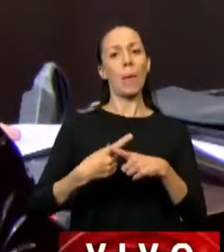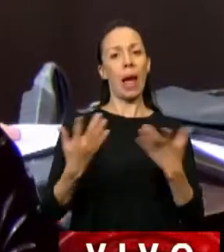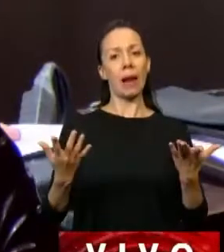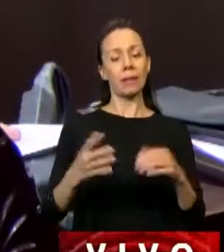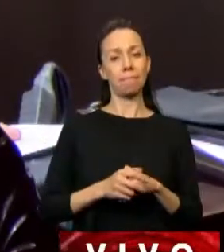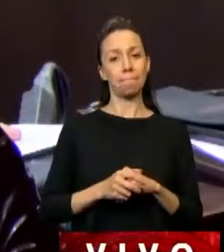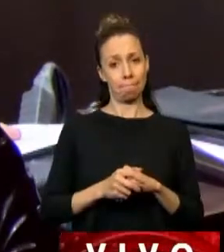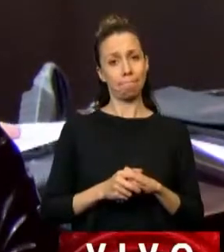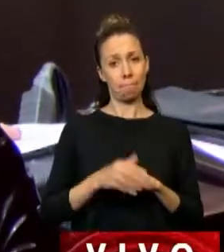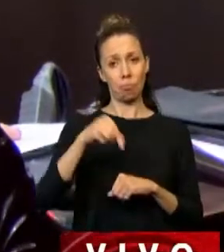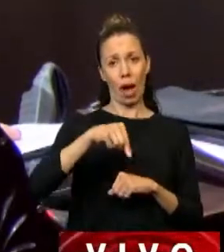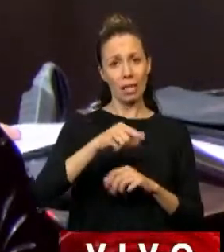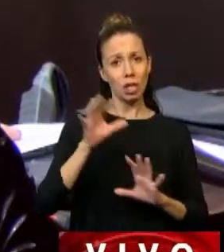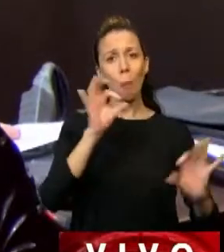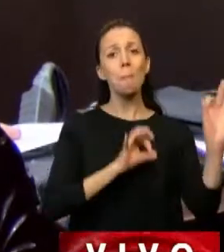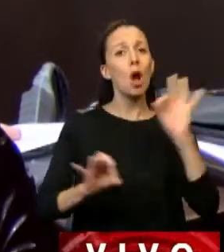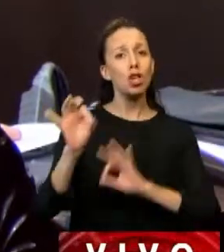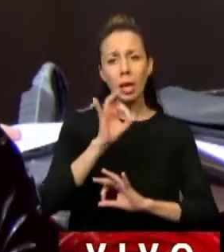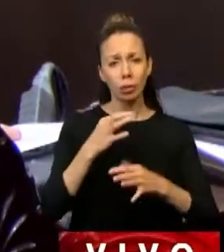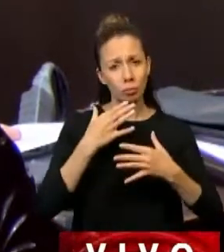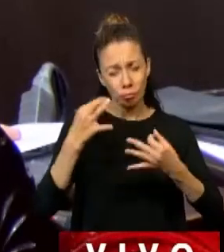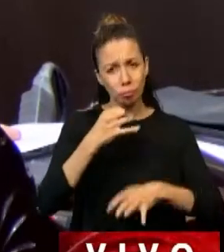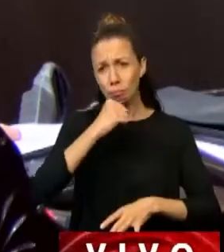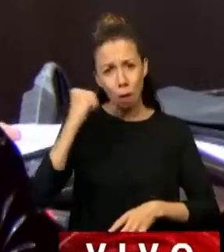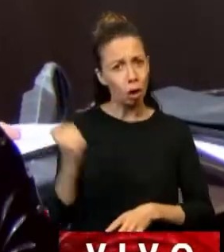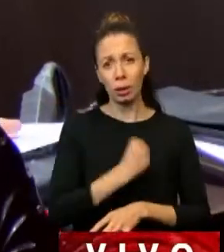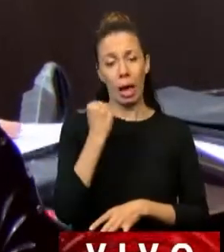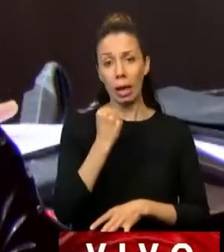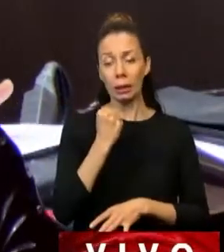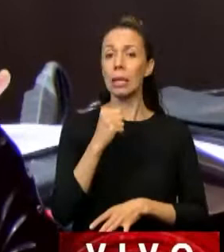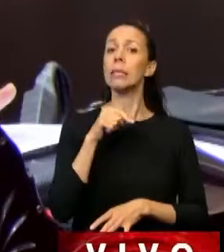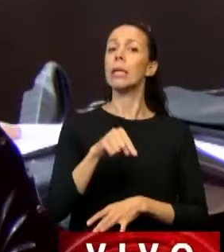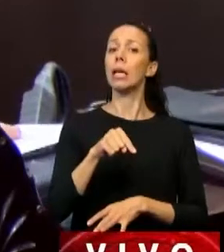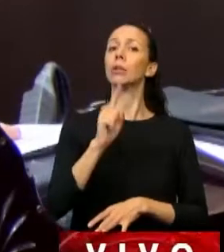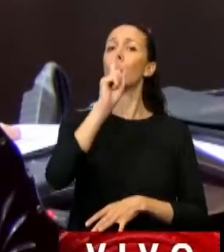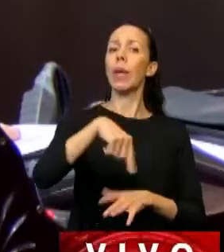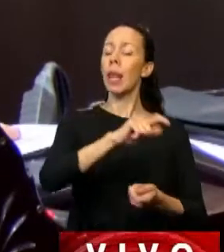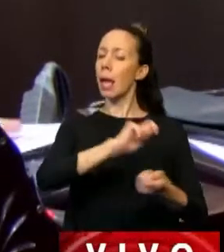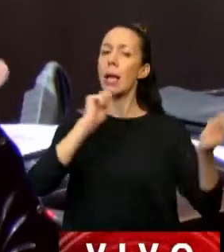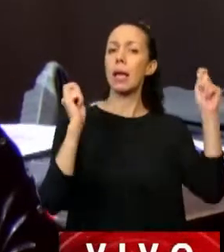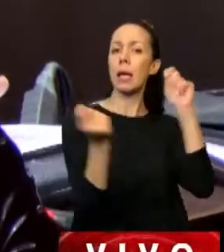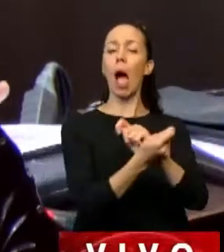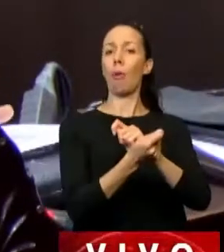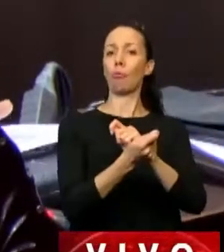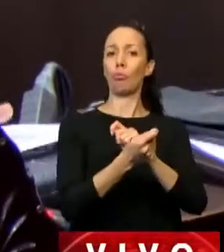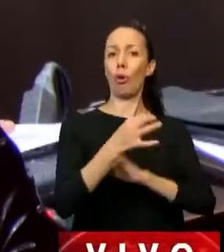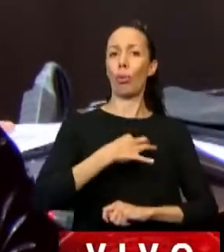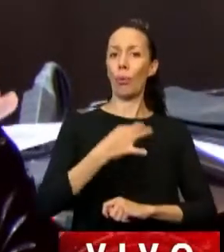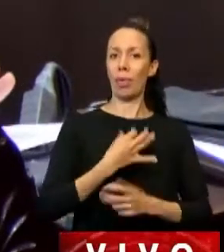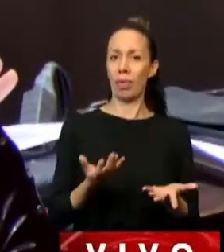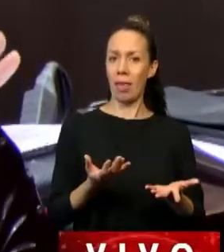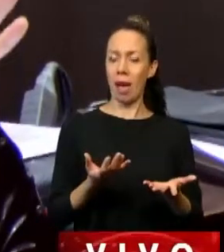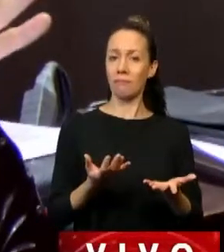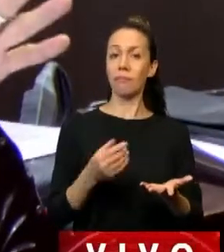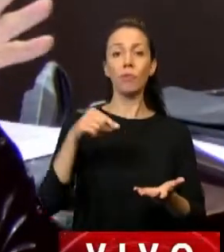porque estamos tratando proyectos absolutamente trascendentes y que significan cambios de paradigmas. Que nos encontremos tratando hoy